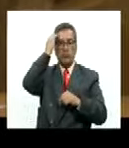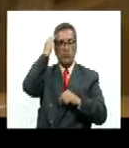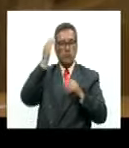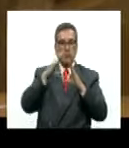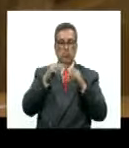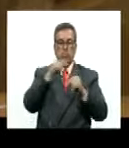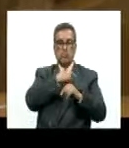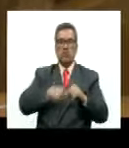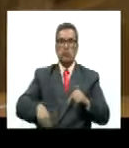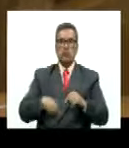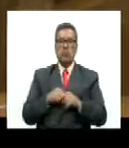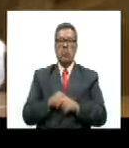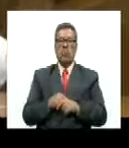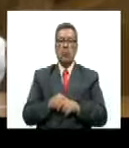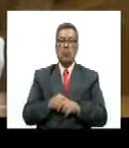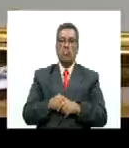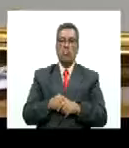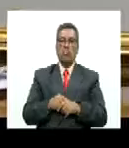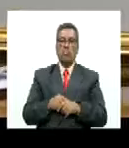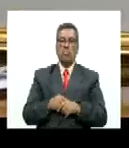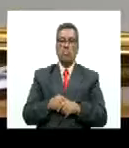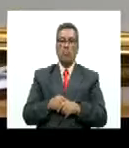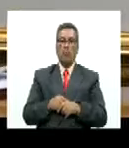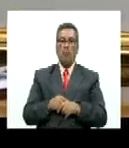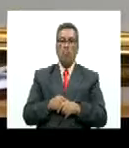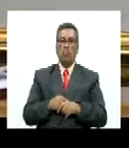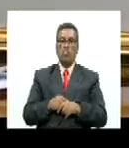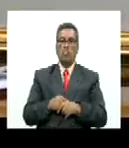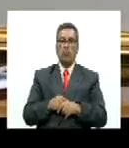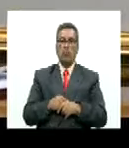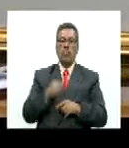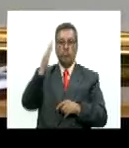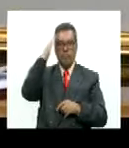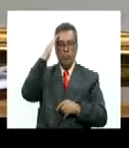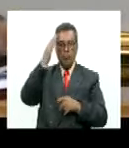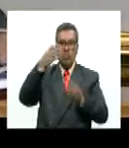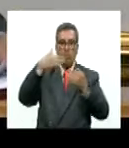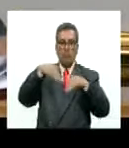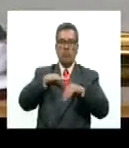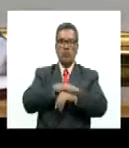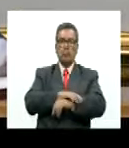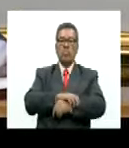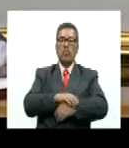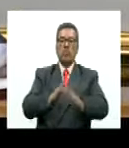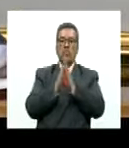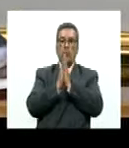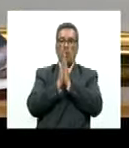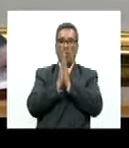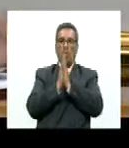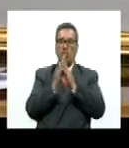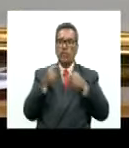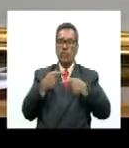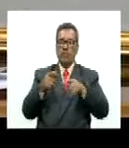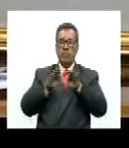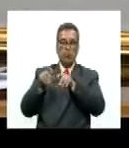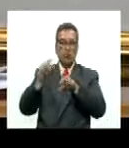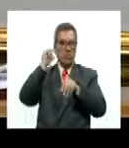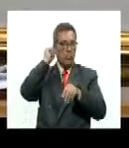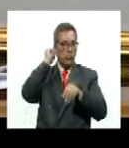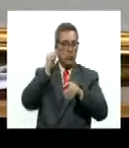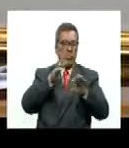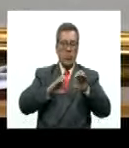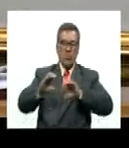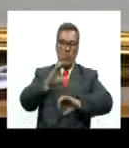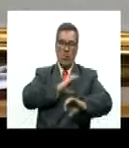Es todo, ciudadano presidente. En cuenta, por favor, sirva a ese secretario a remitirlo a la